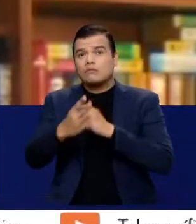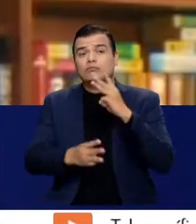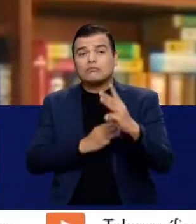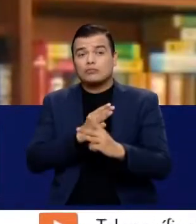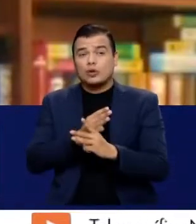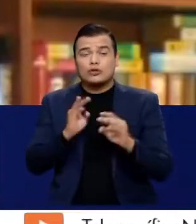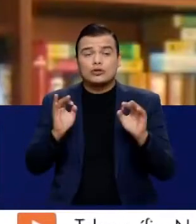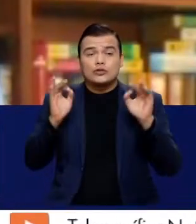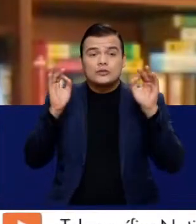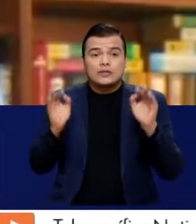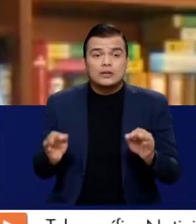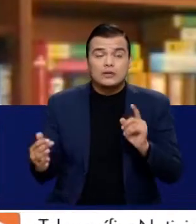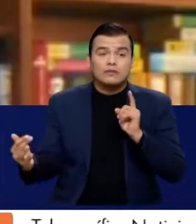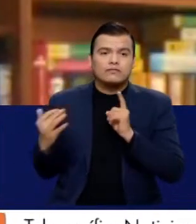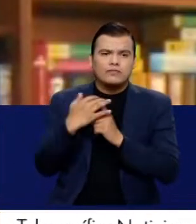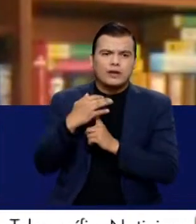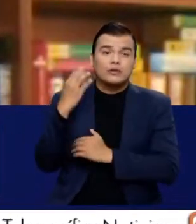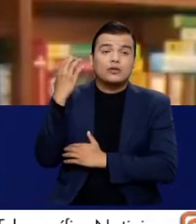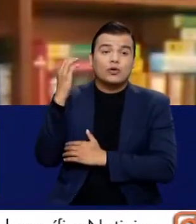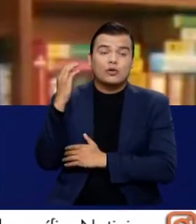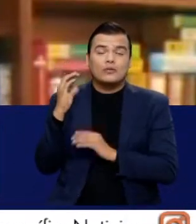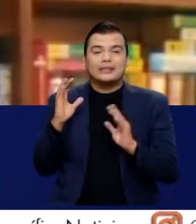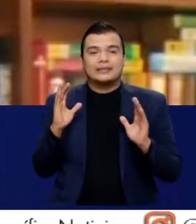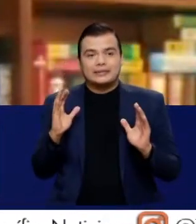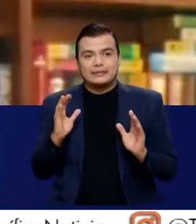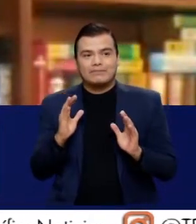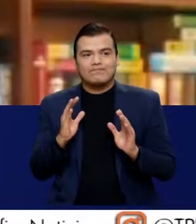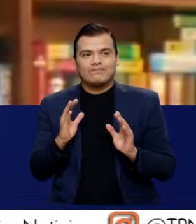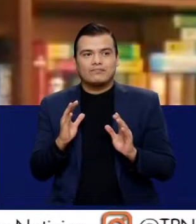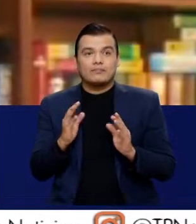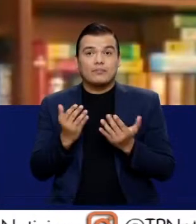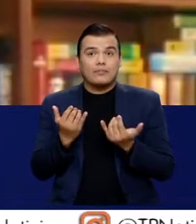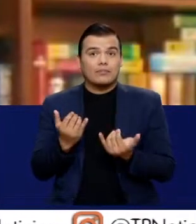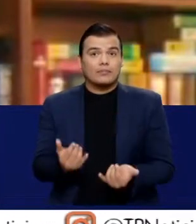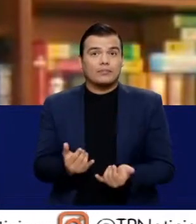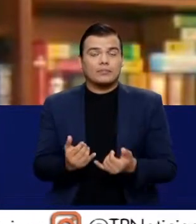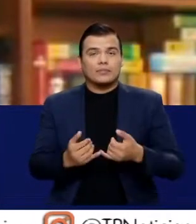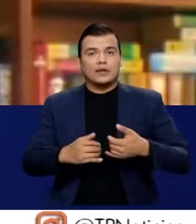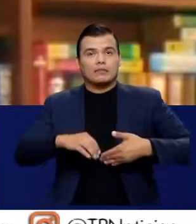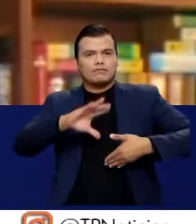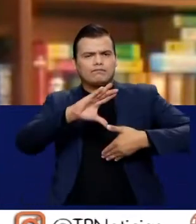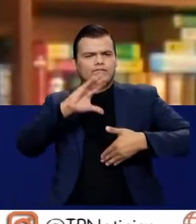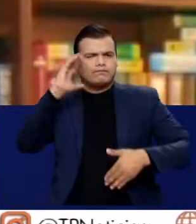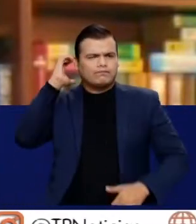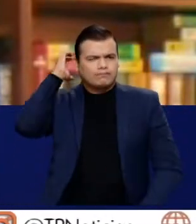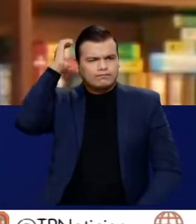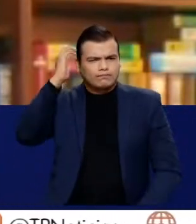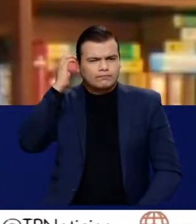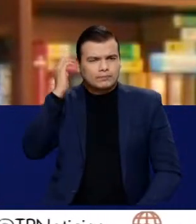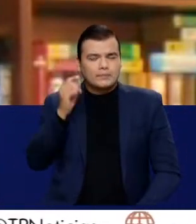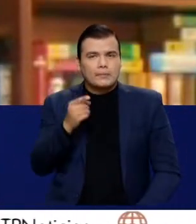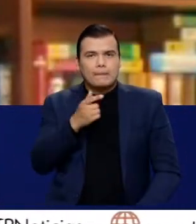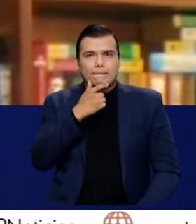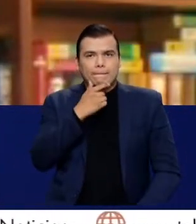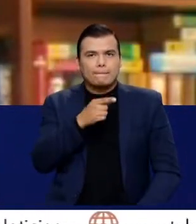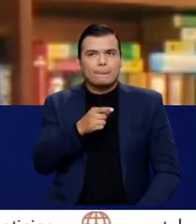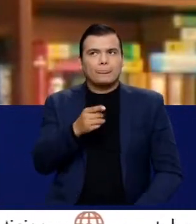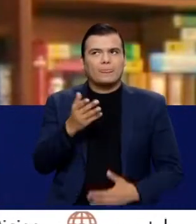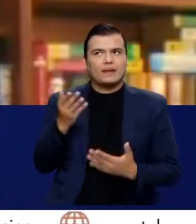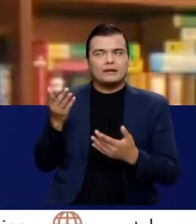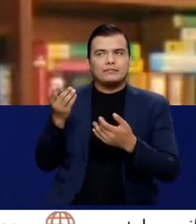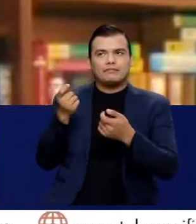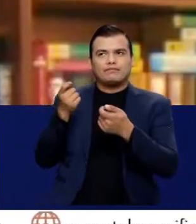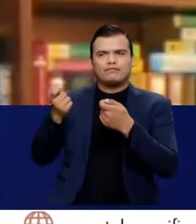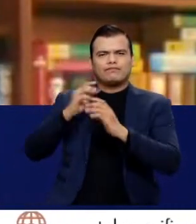porque la única herramienta que ahora existe para el occidente para tratar de por lo menos evitar que